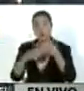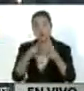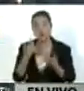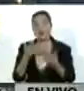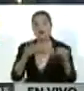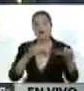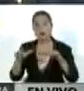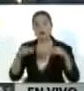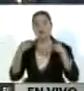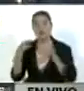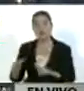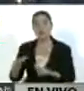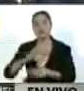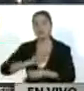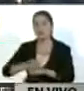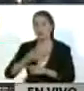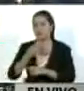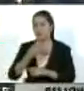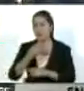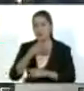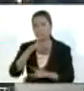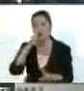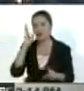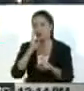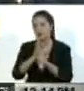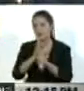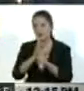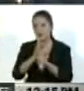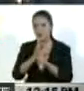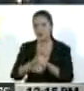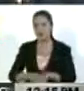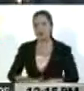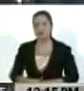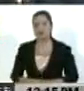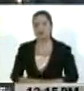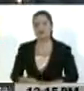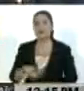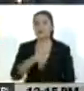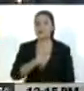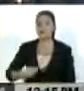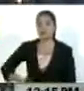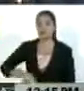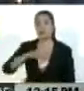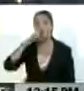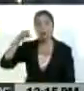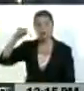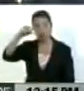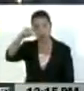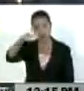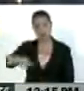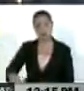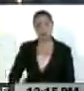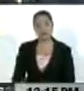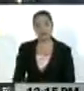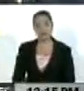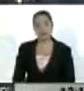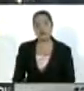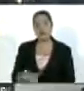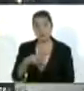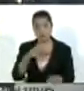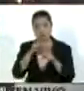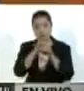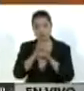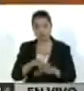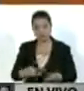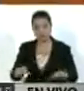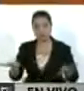hemos recibido las instrucciones directas de nuestro comandante en jefe, presidente Nicolás Maduro Moro, para desplegarnos